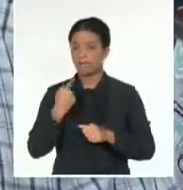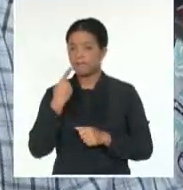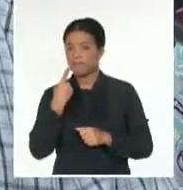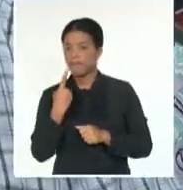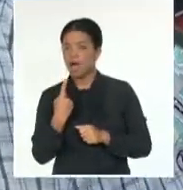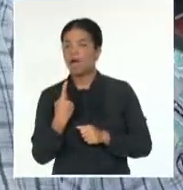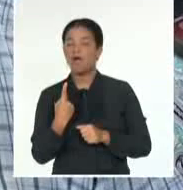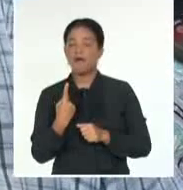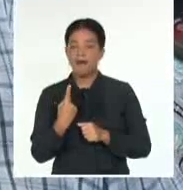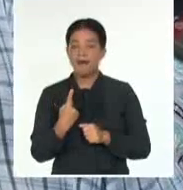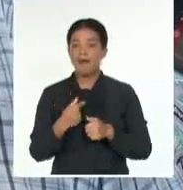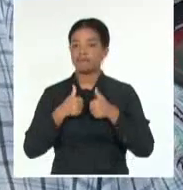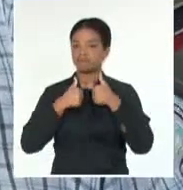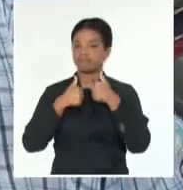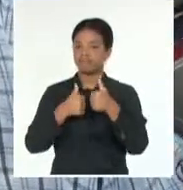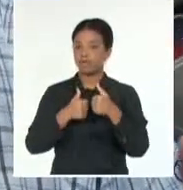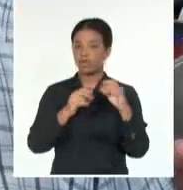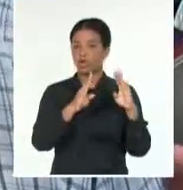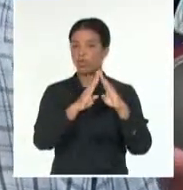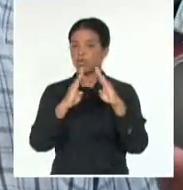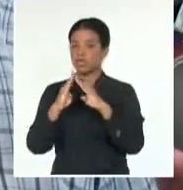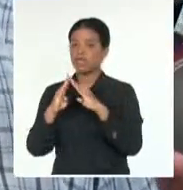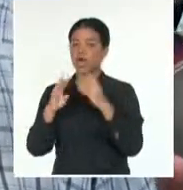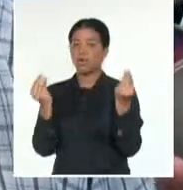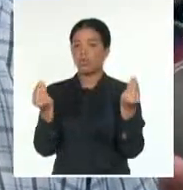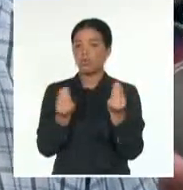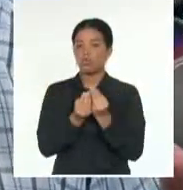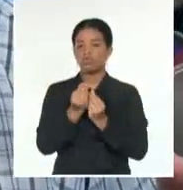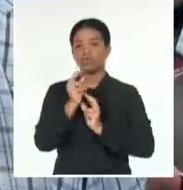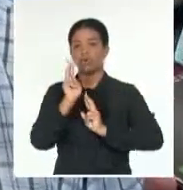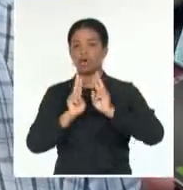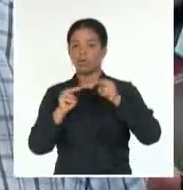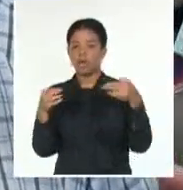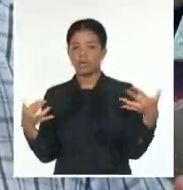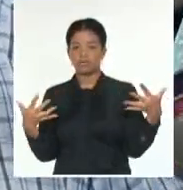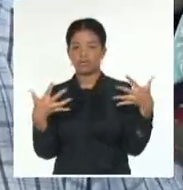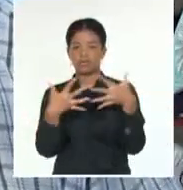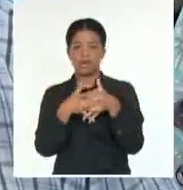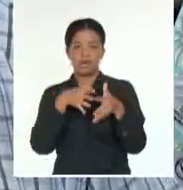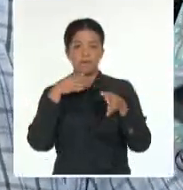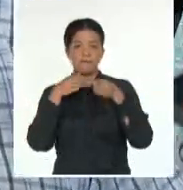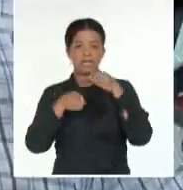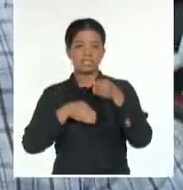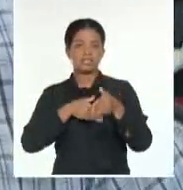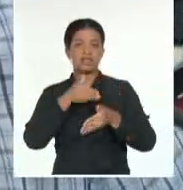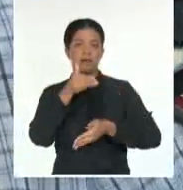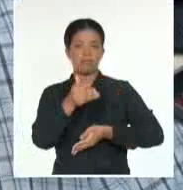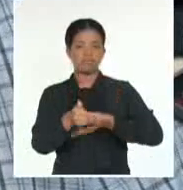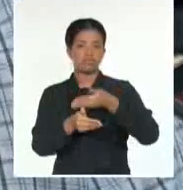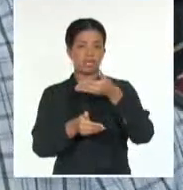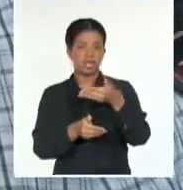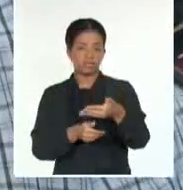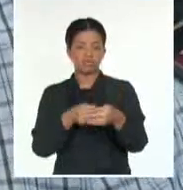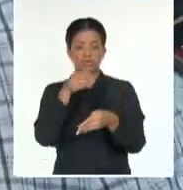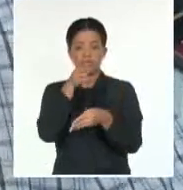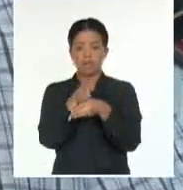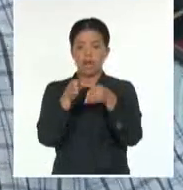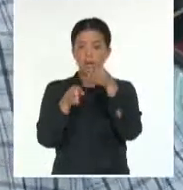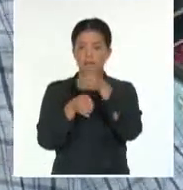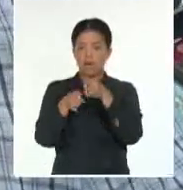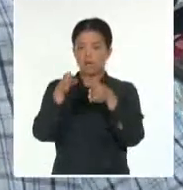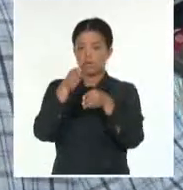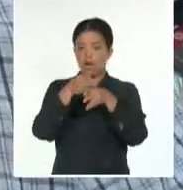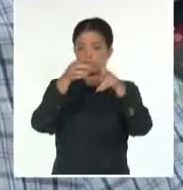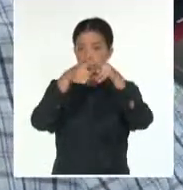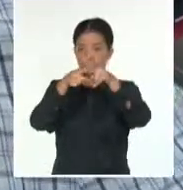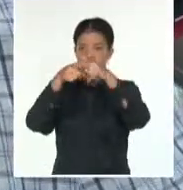la comunidad participando no solamente en proceso constructivo de recibir todos estos servicios, sino